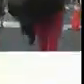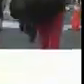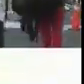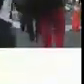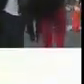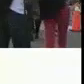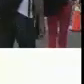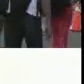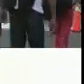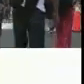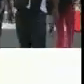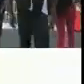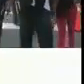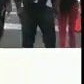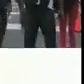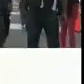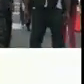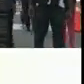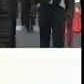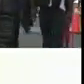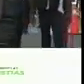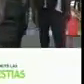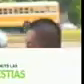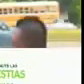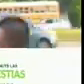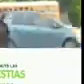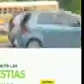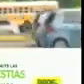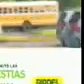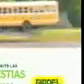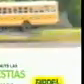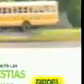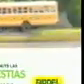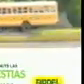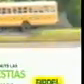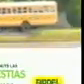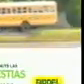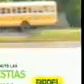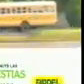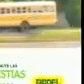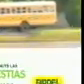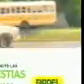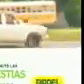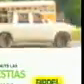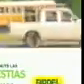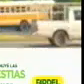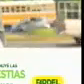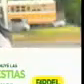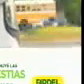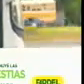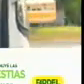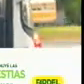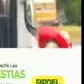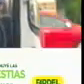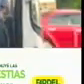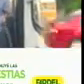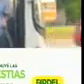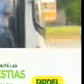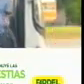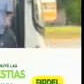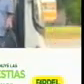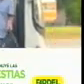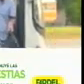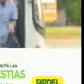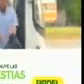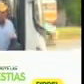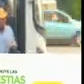contrarrestar y el cual estaba dentro de su familia. Pero gracias a Dios, pues yo he echado los pies atrás en eso, y eso ya para